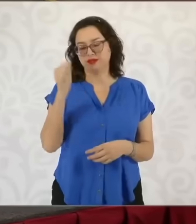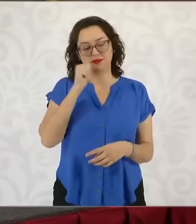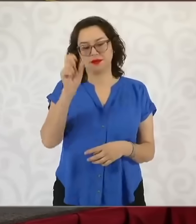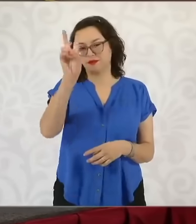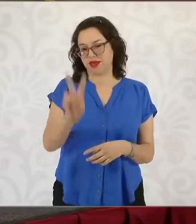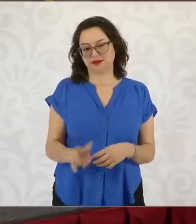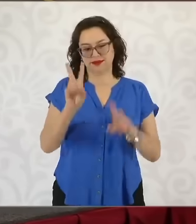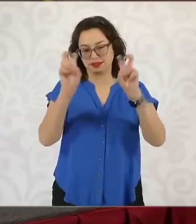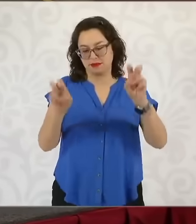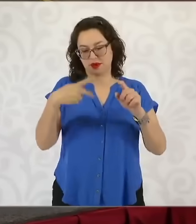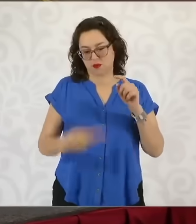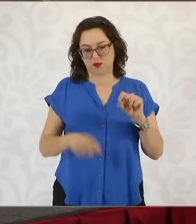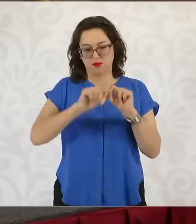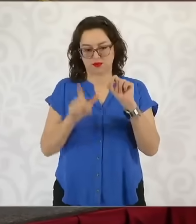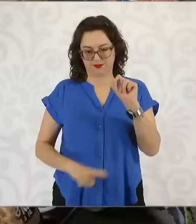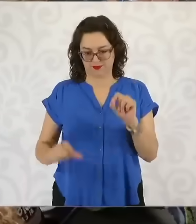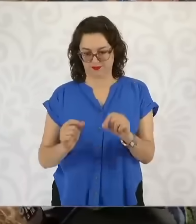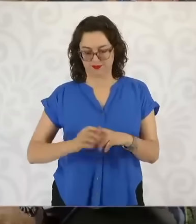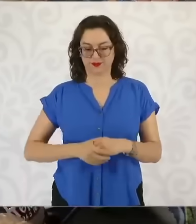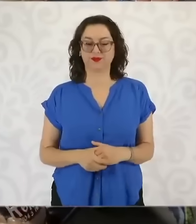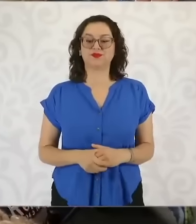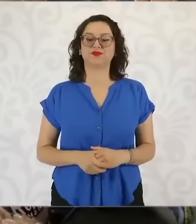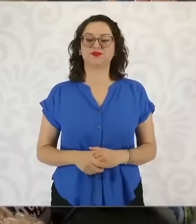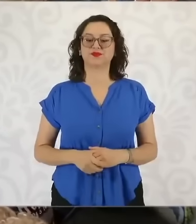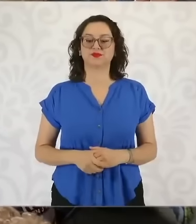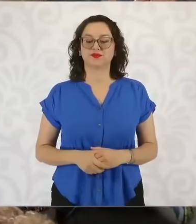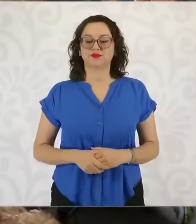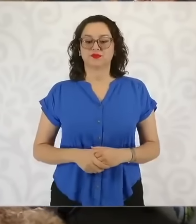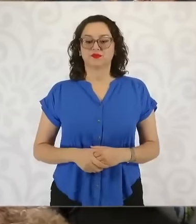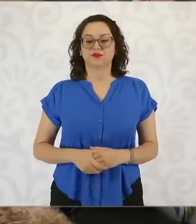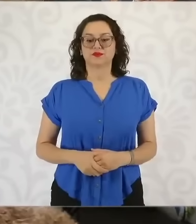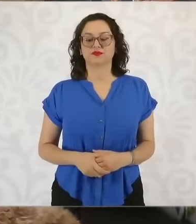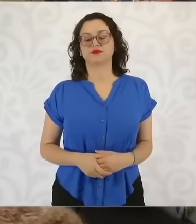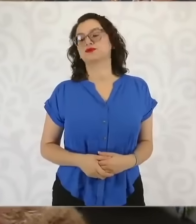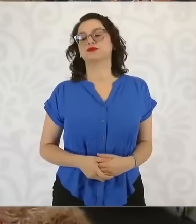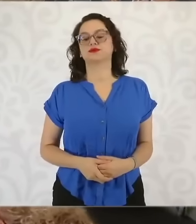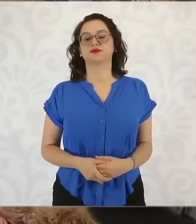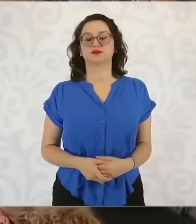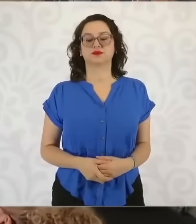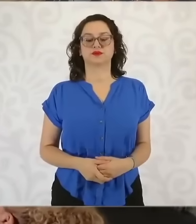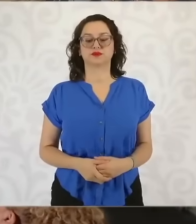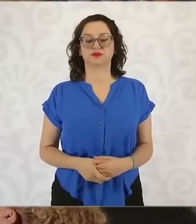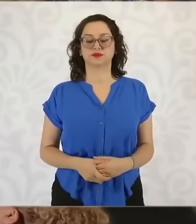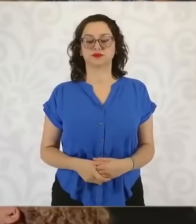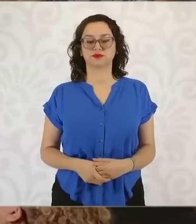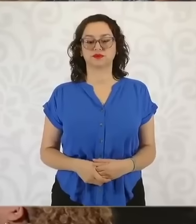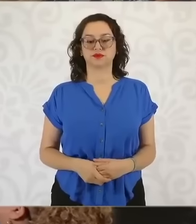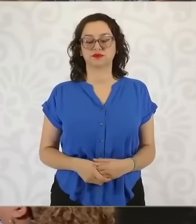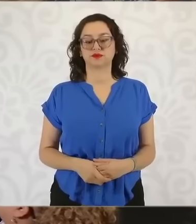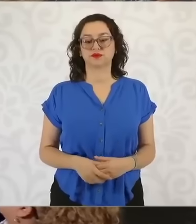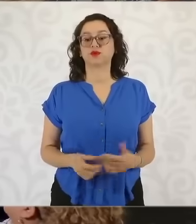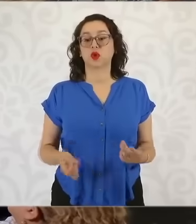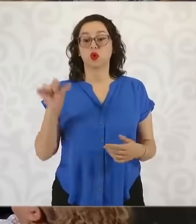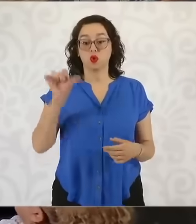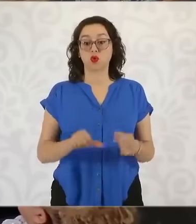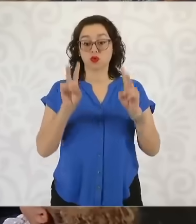El día de hoy Pablo nos va a platicar sobre este juicio que ocurrió en Estados